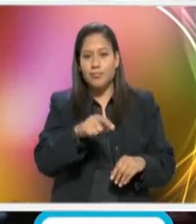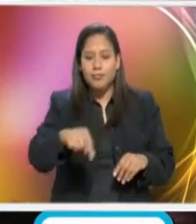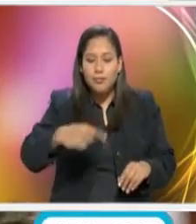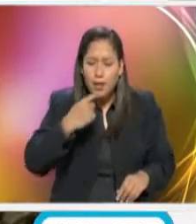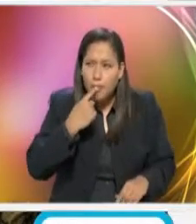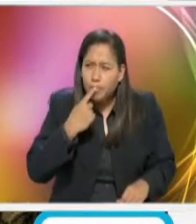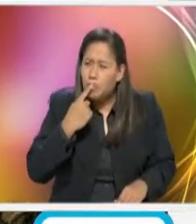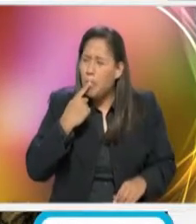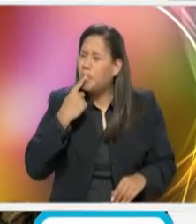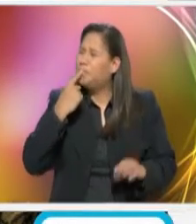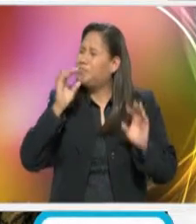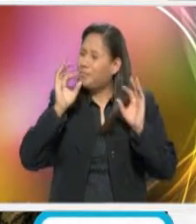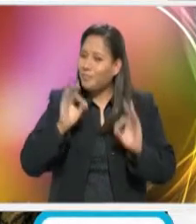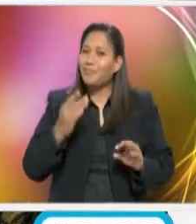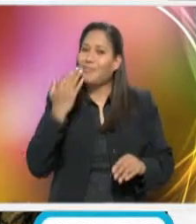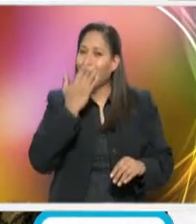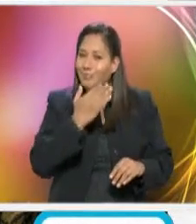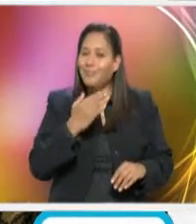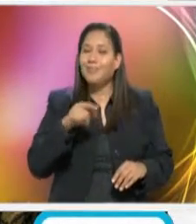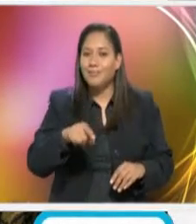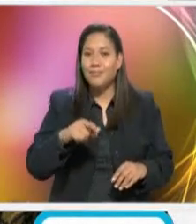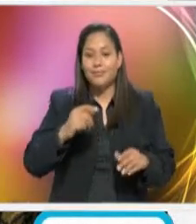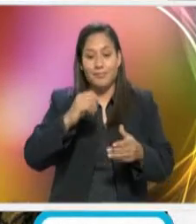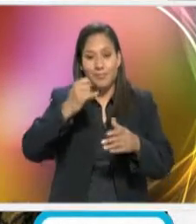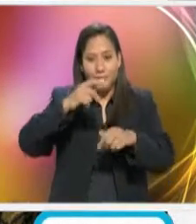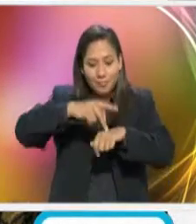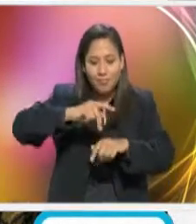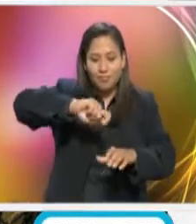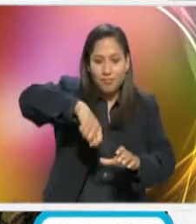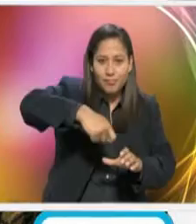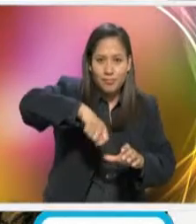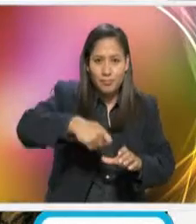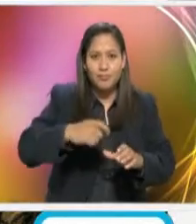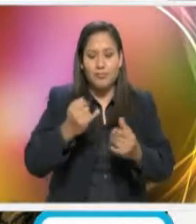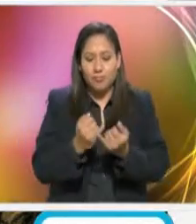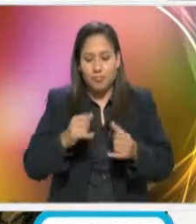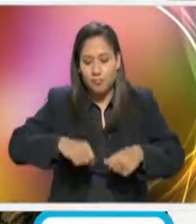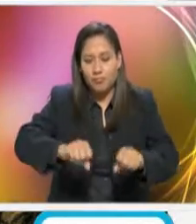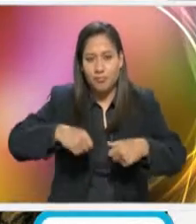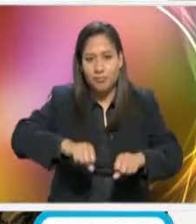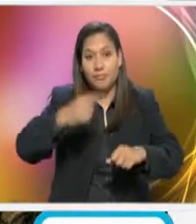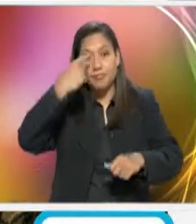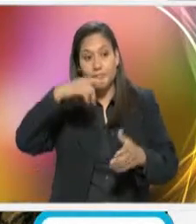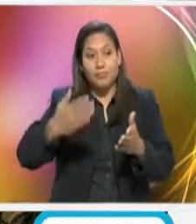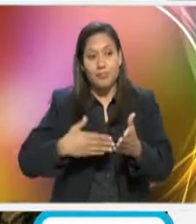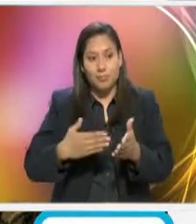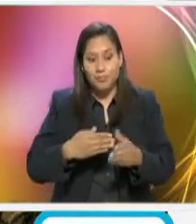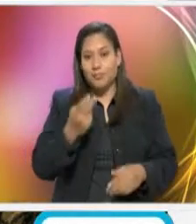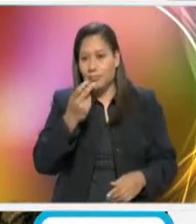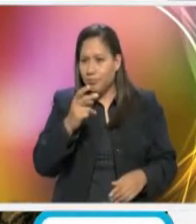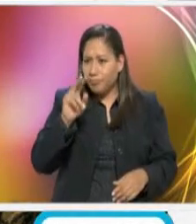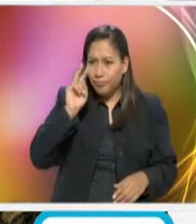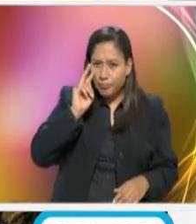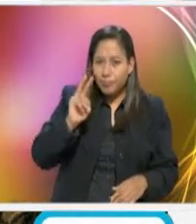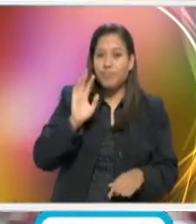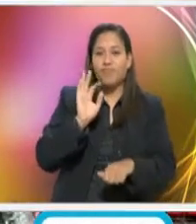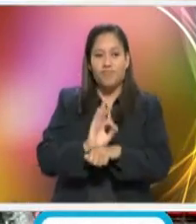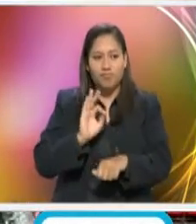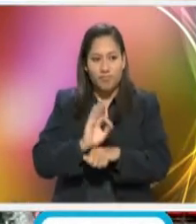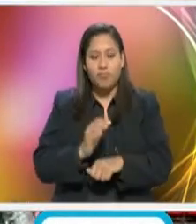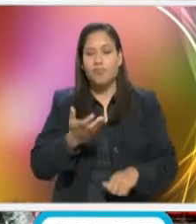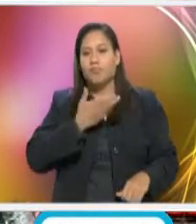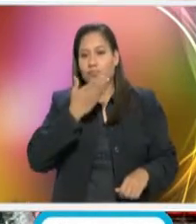sazón exclusivo y además tenemos el molcajete, el metate para cocinar y eso lo contemplamos. Hay que protegerlo,